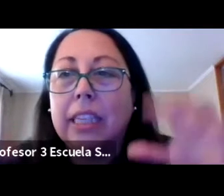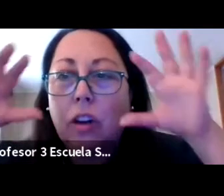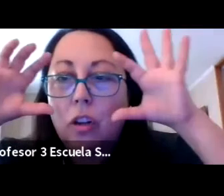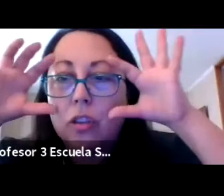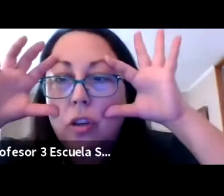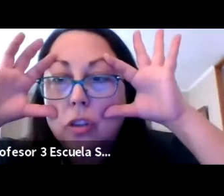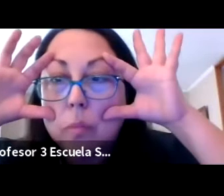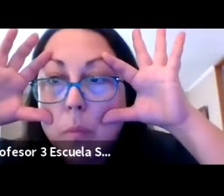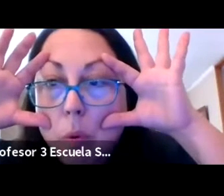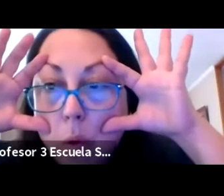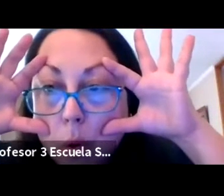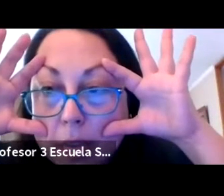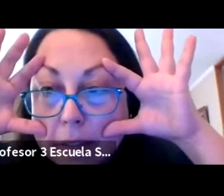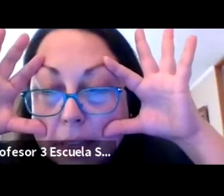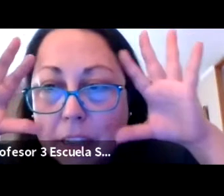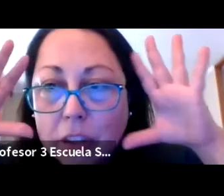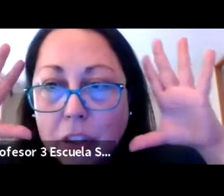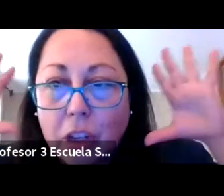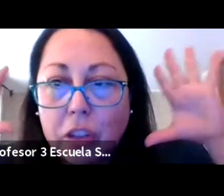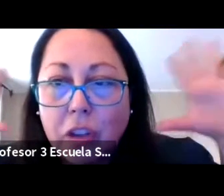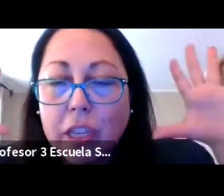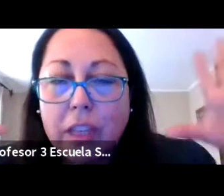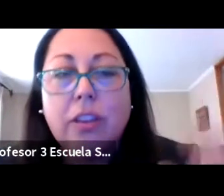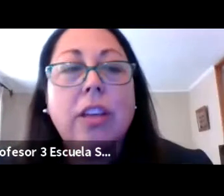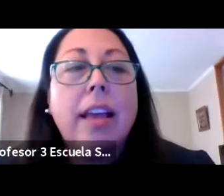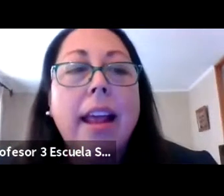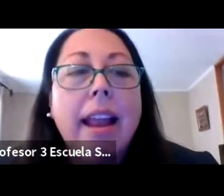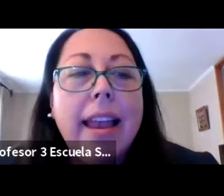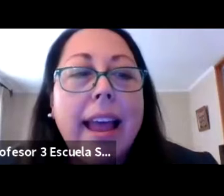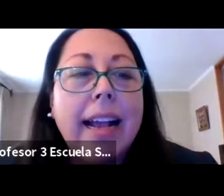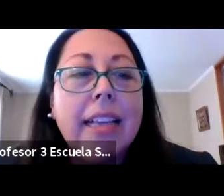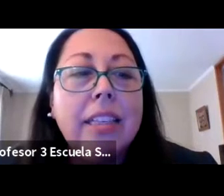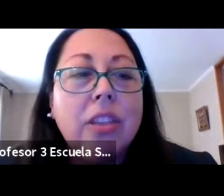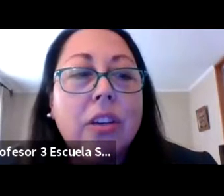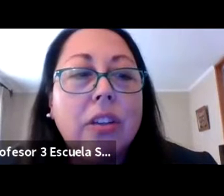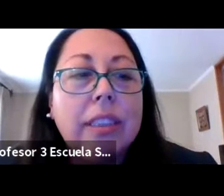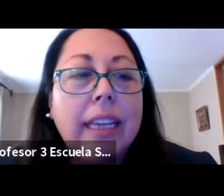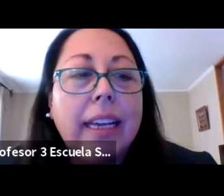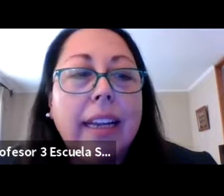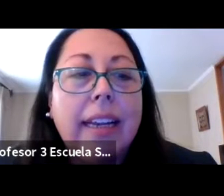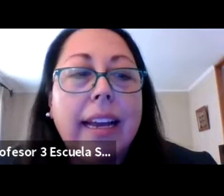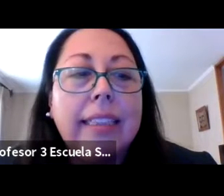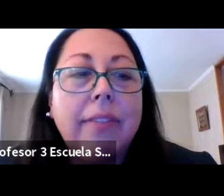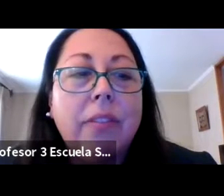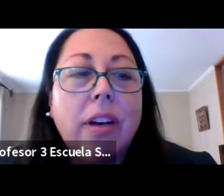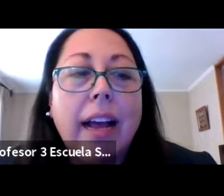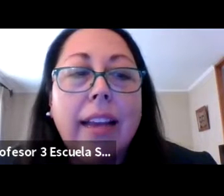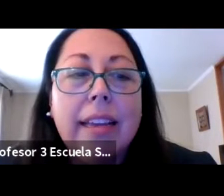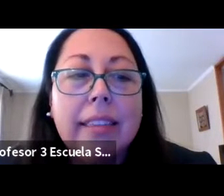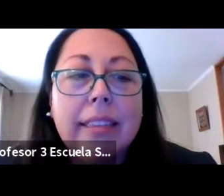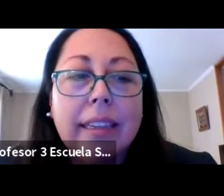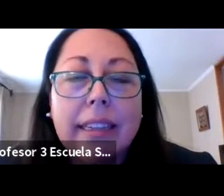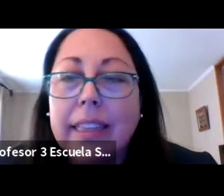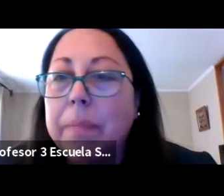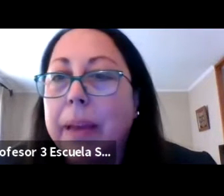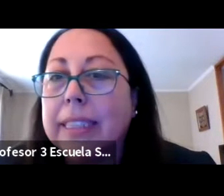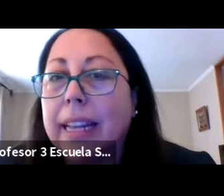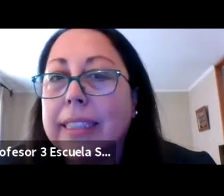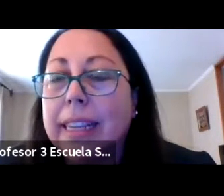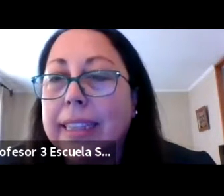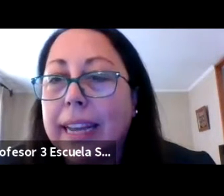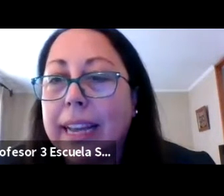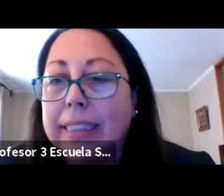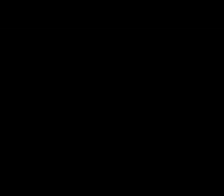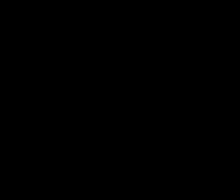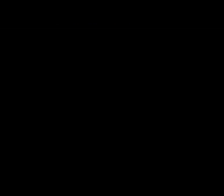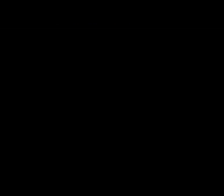escuchar así con los ojos muy abiertos y los oídos la canción de las vocales del país